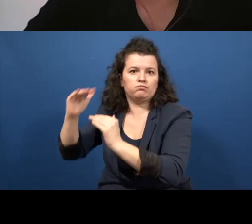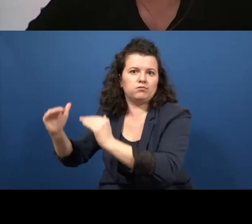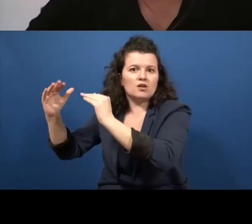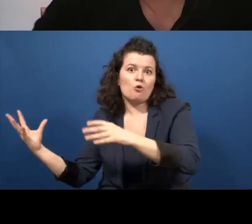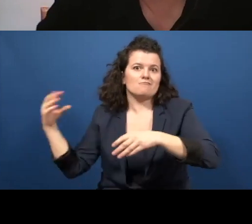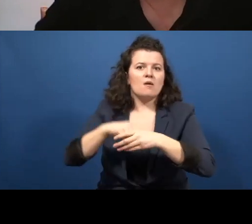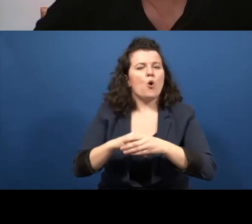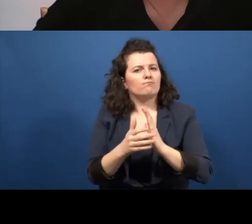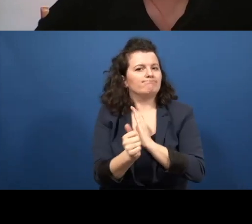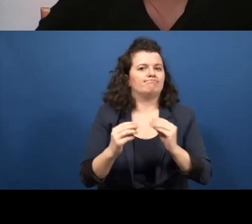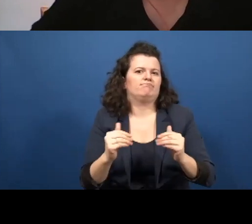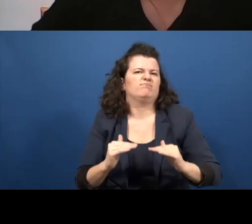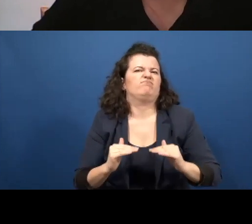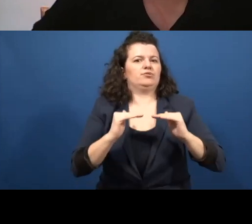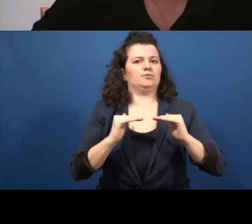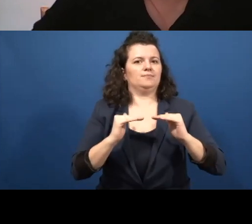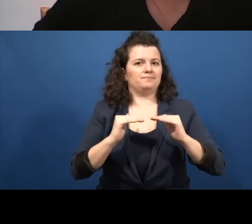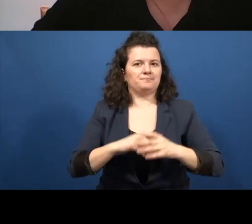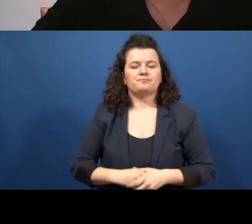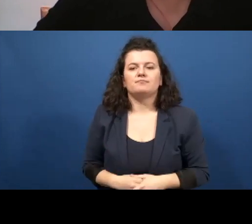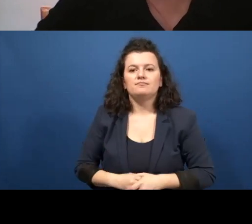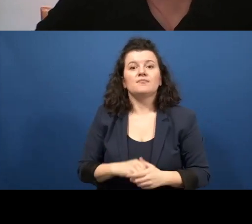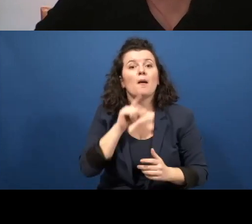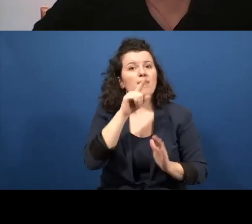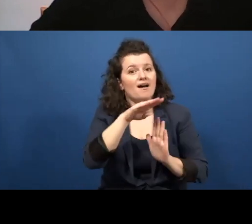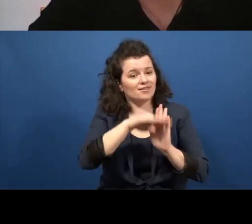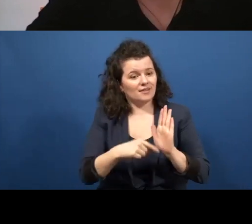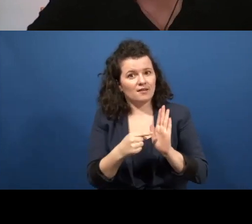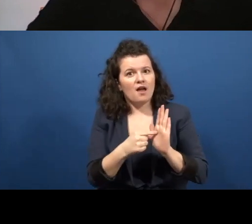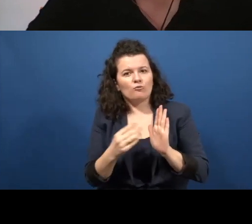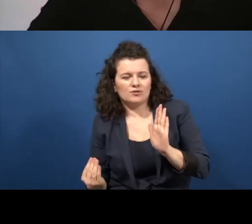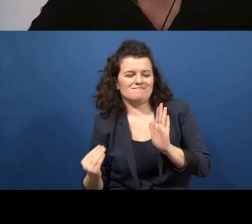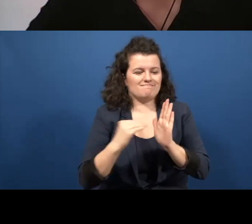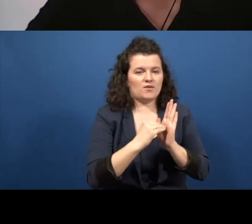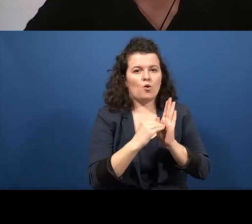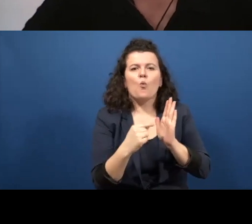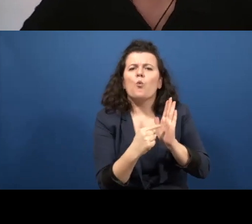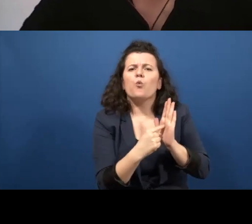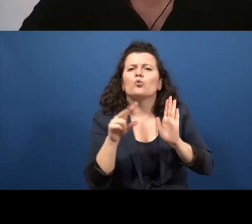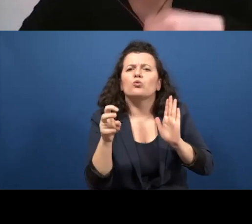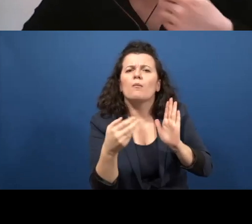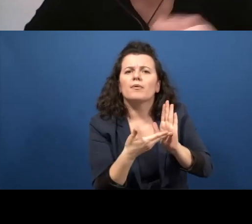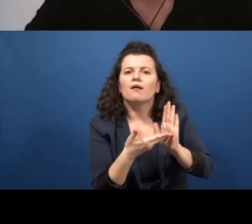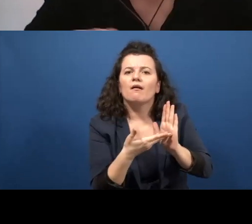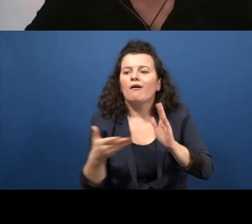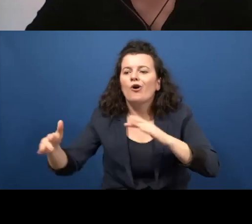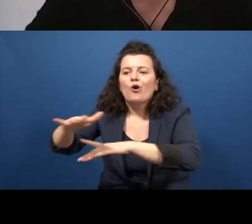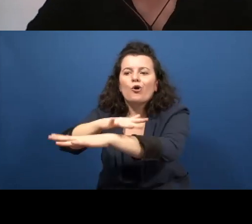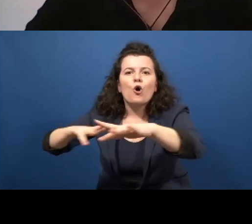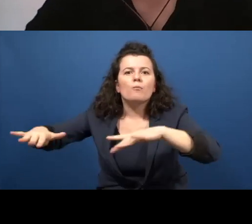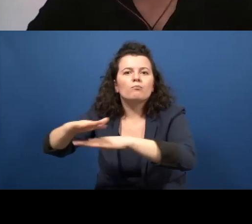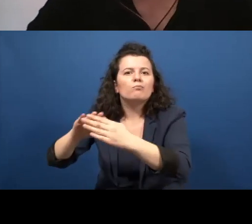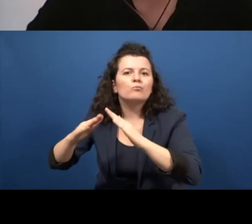a intérpretes de lenguas de señas abonaría a ese conocimiento y también sugeriría que se insertase